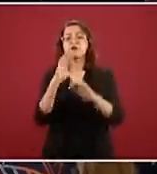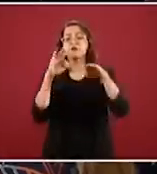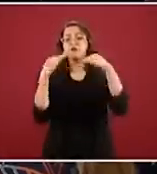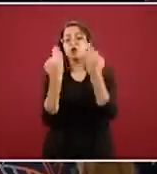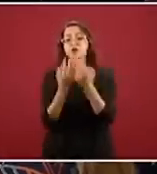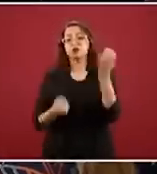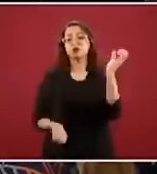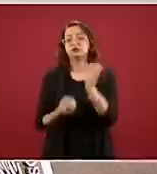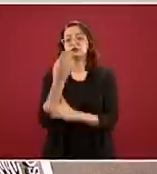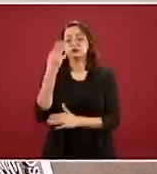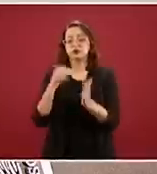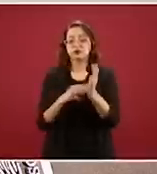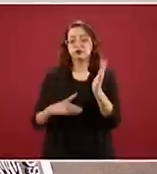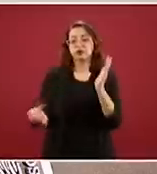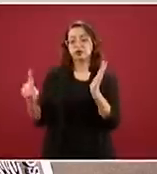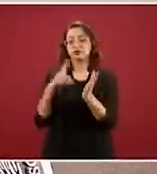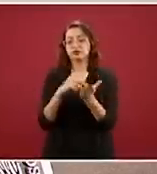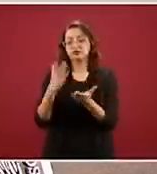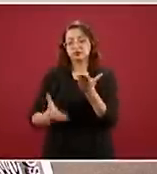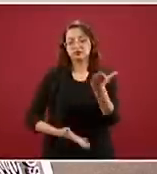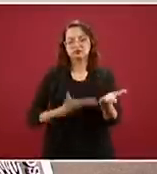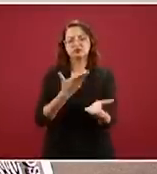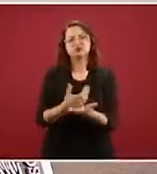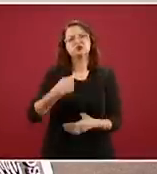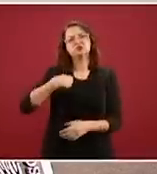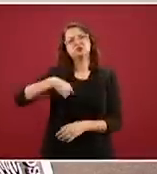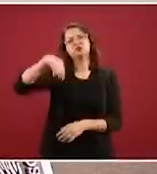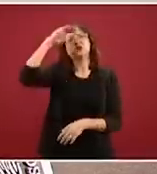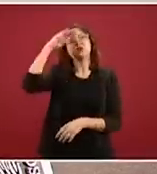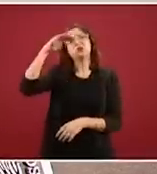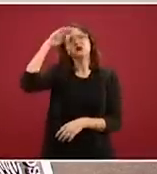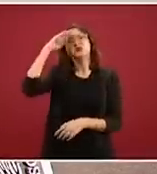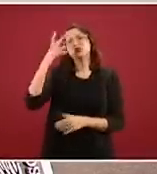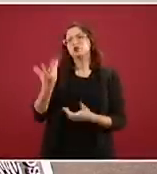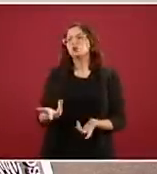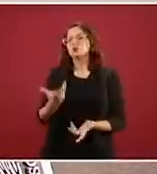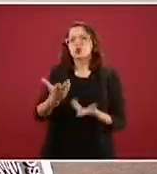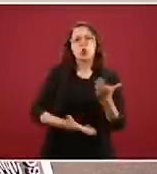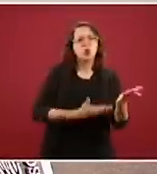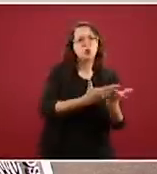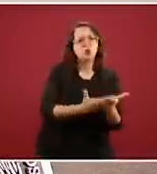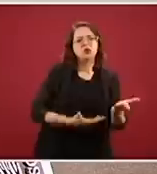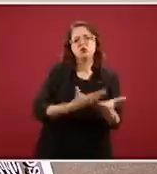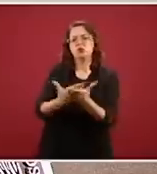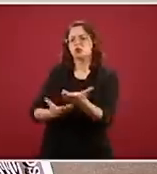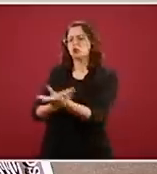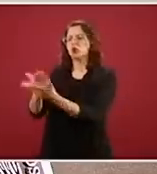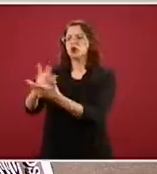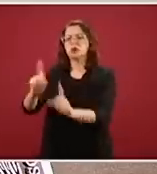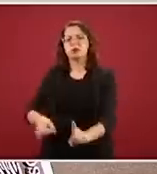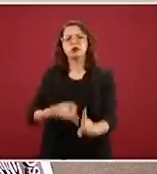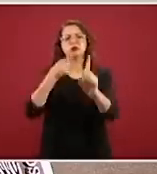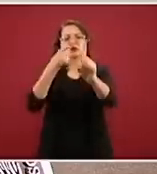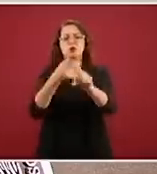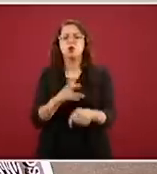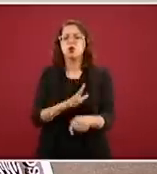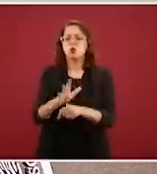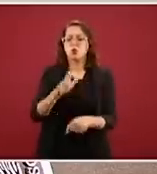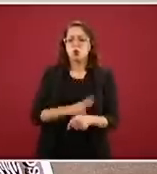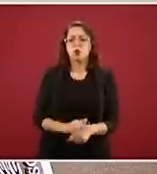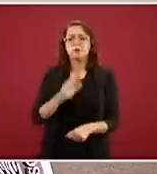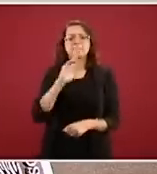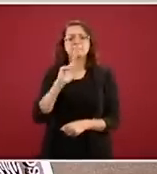metodología. Yo creo que toda aquella propuesta que busque mejorar,